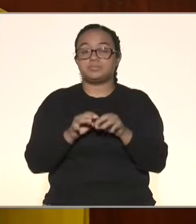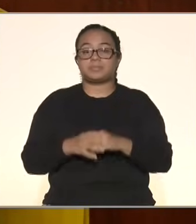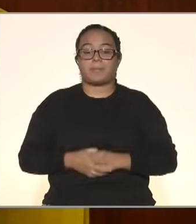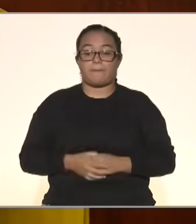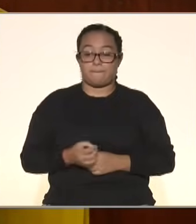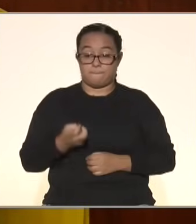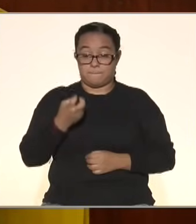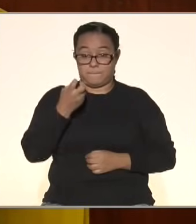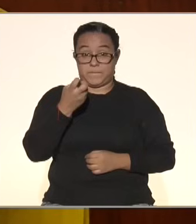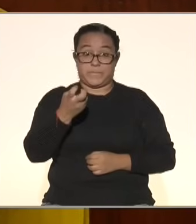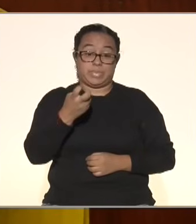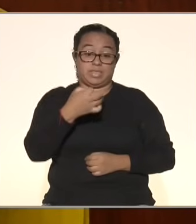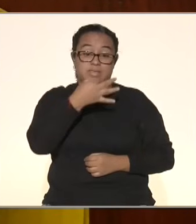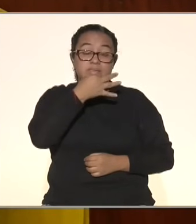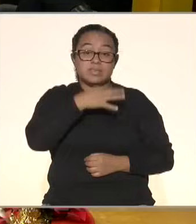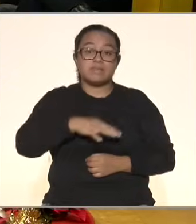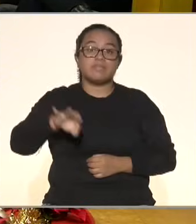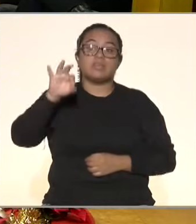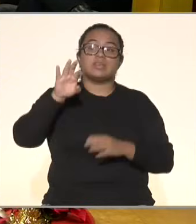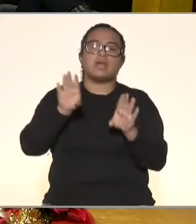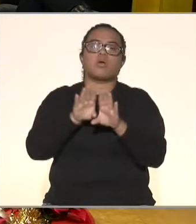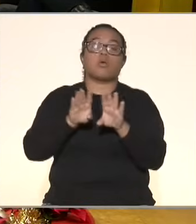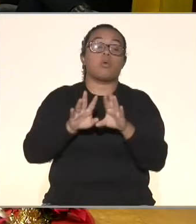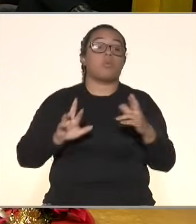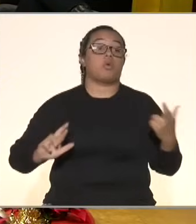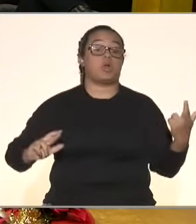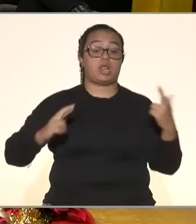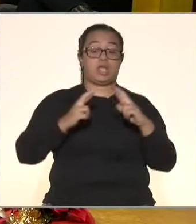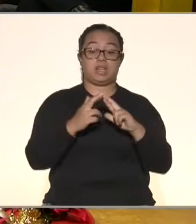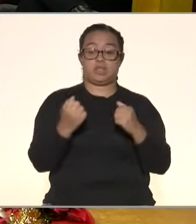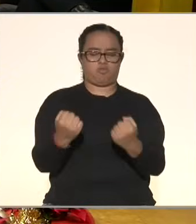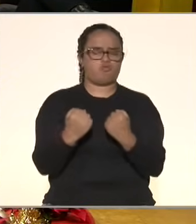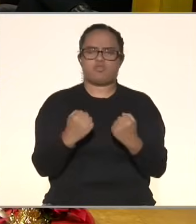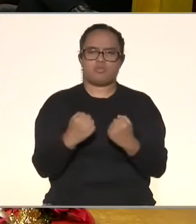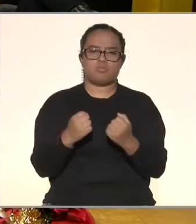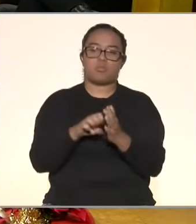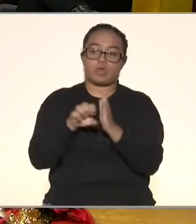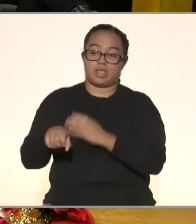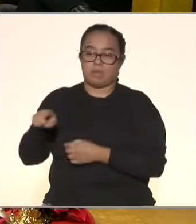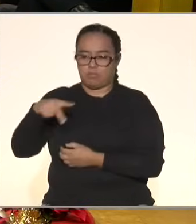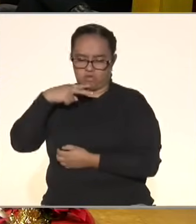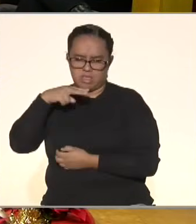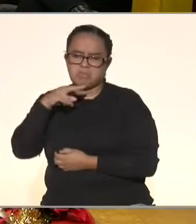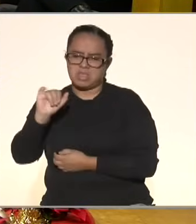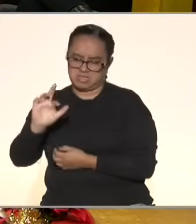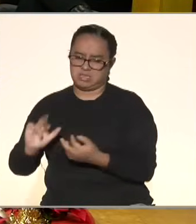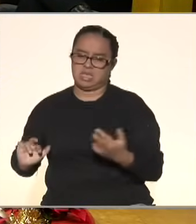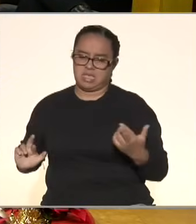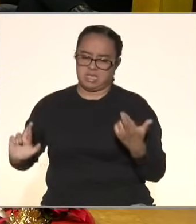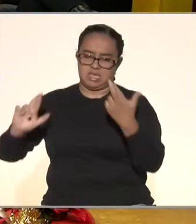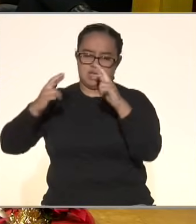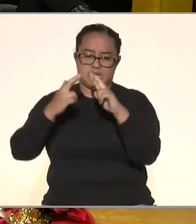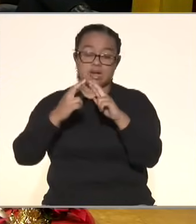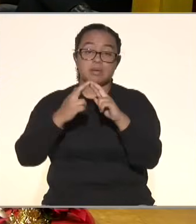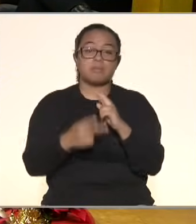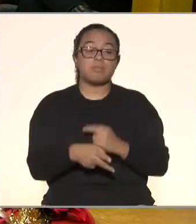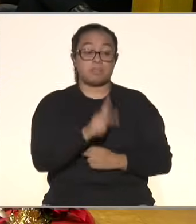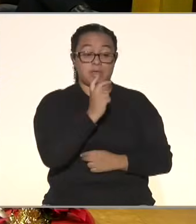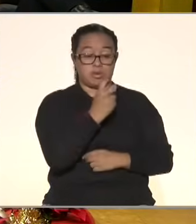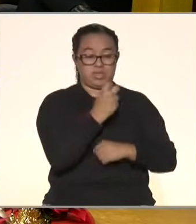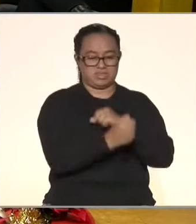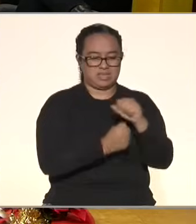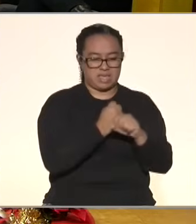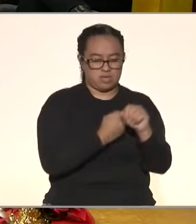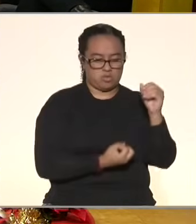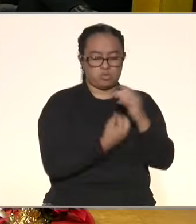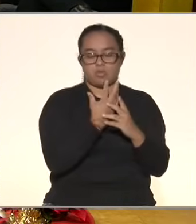esta fiesta no tiene un toque religioso tan fuerte como tiene la Navidad, ¿no? Entonces es como más